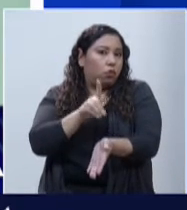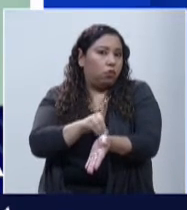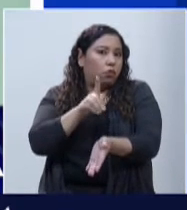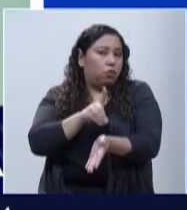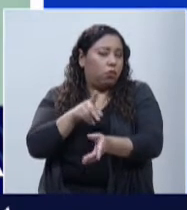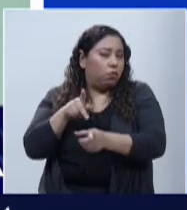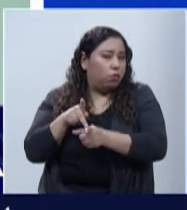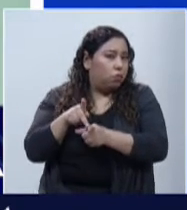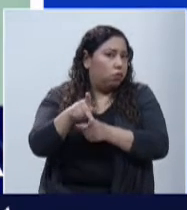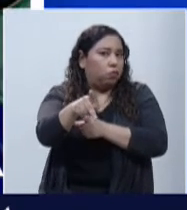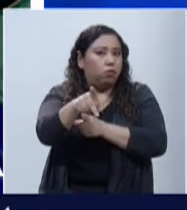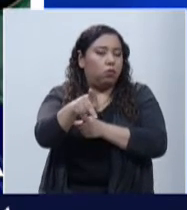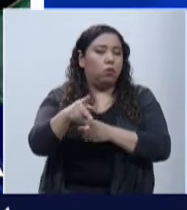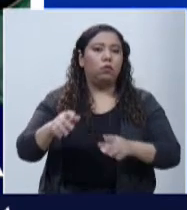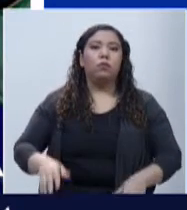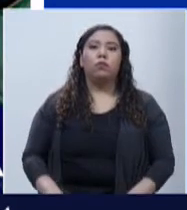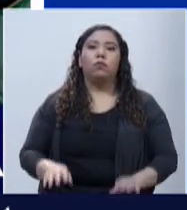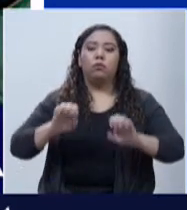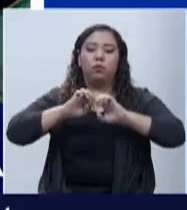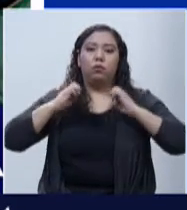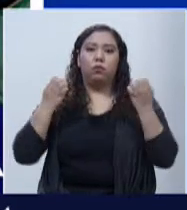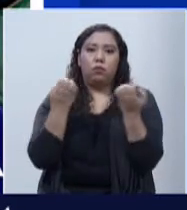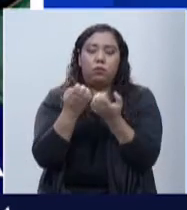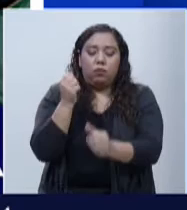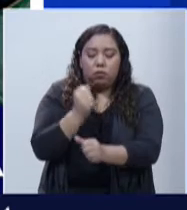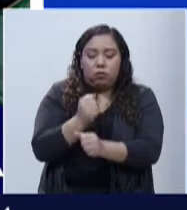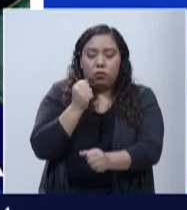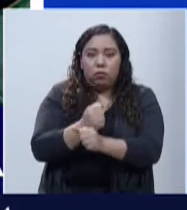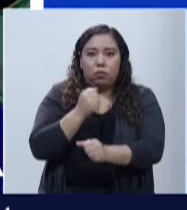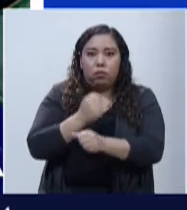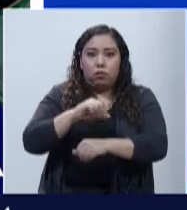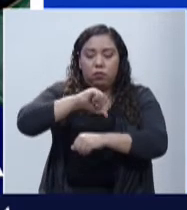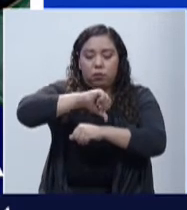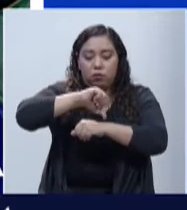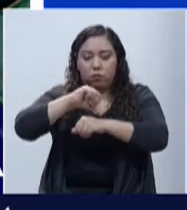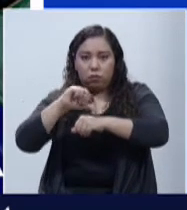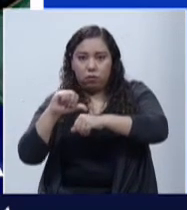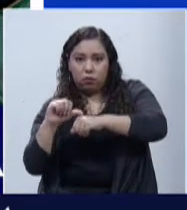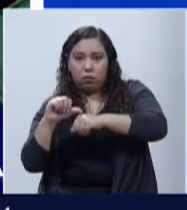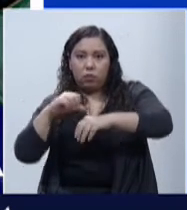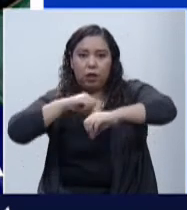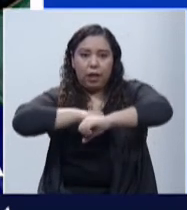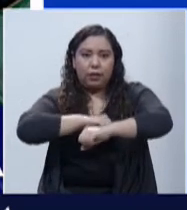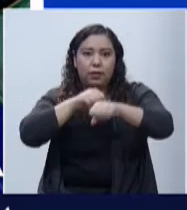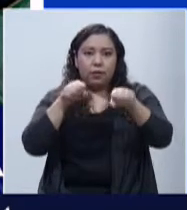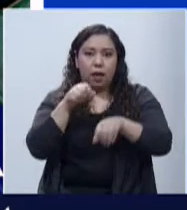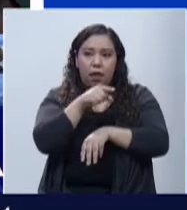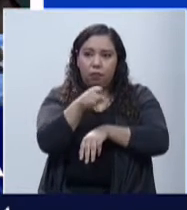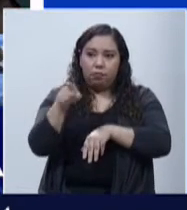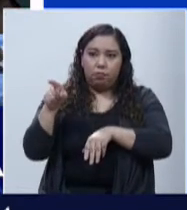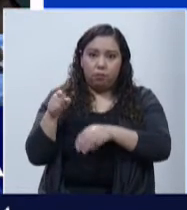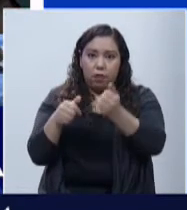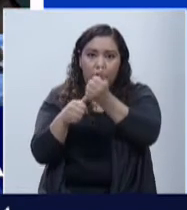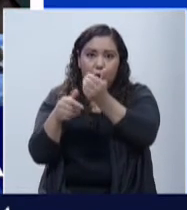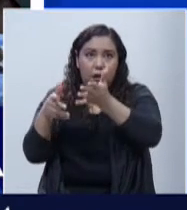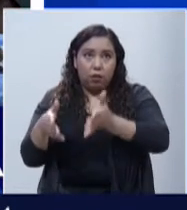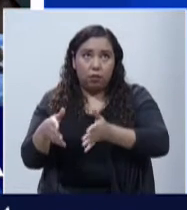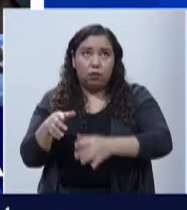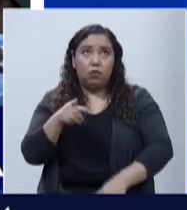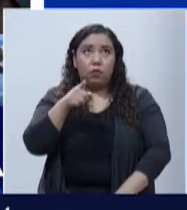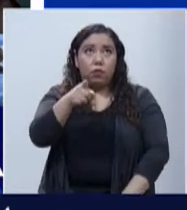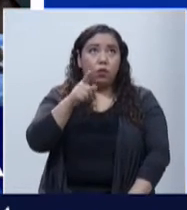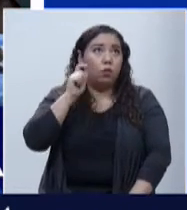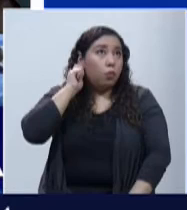conjunto con un equipo de trabajo de la sala de quirófanos la operación se realizó con el objetivo de salvar la extremidad de la paciente